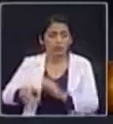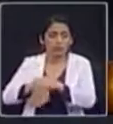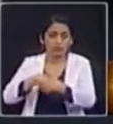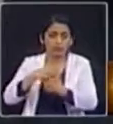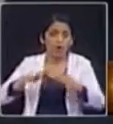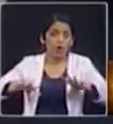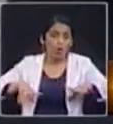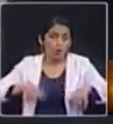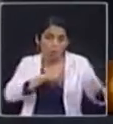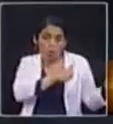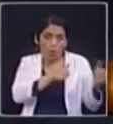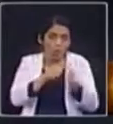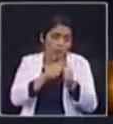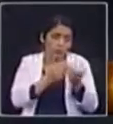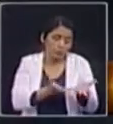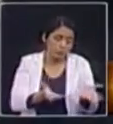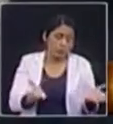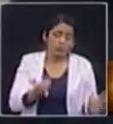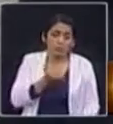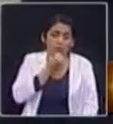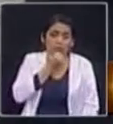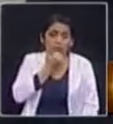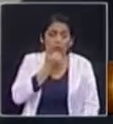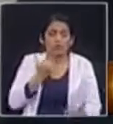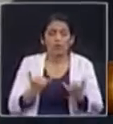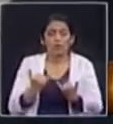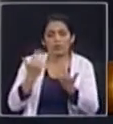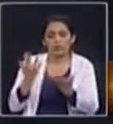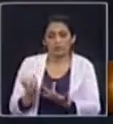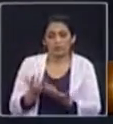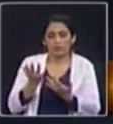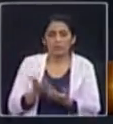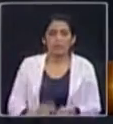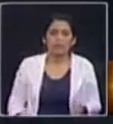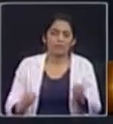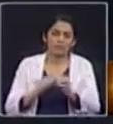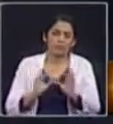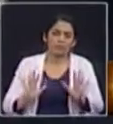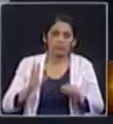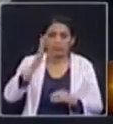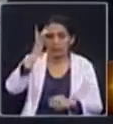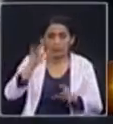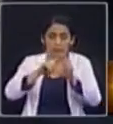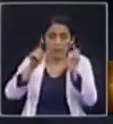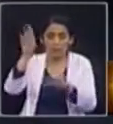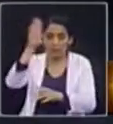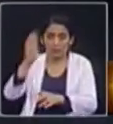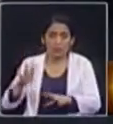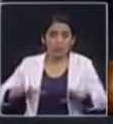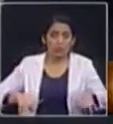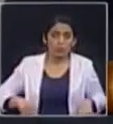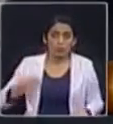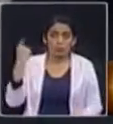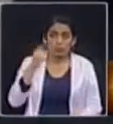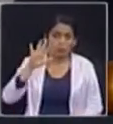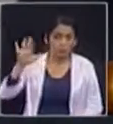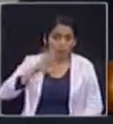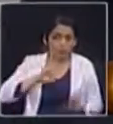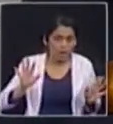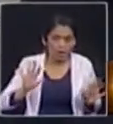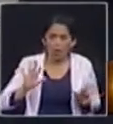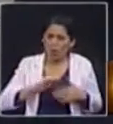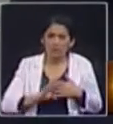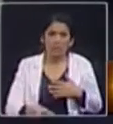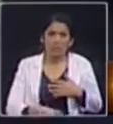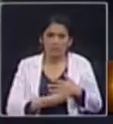revisando cómo avanzan el resto de denuncias que existen para el resto de casos de corrupción, porque Odebrecht no es el único. Odebrecht no es el único caso